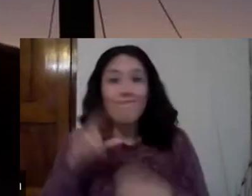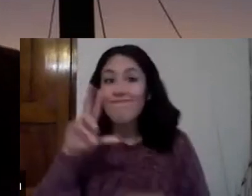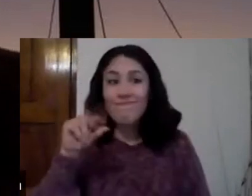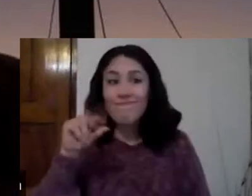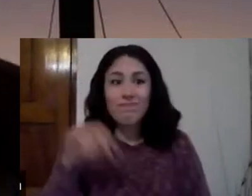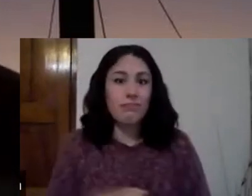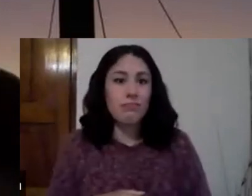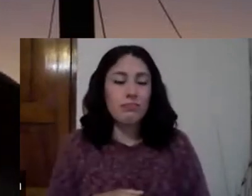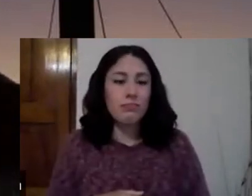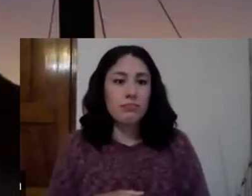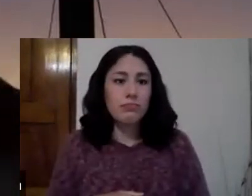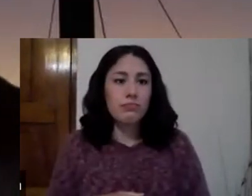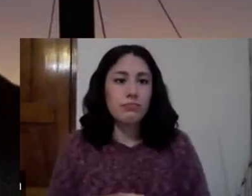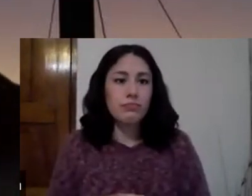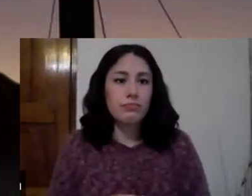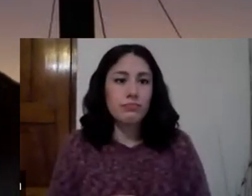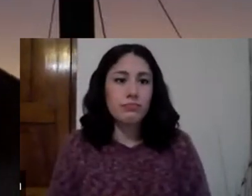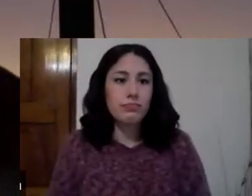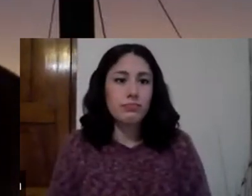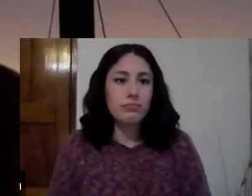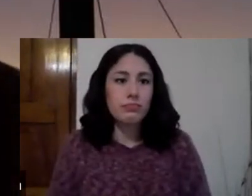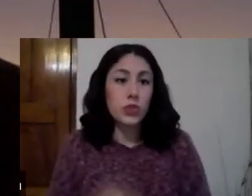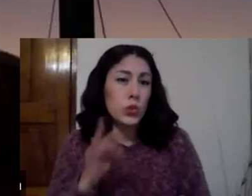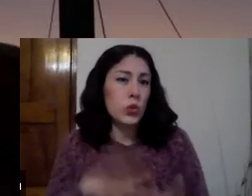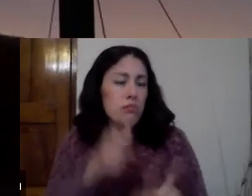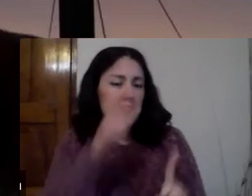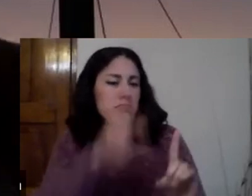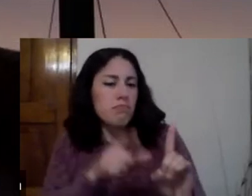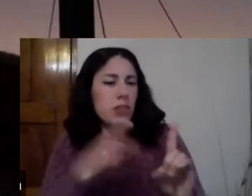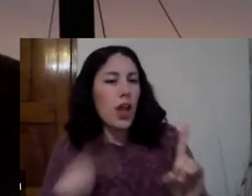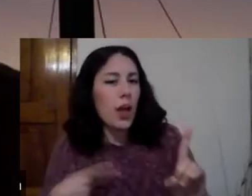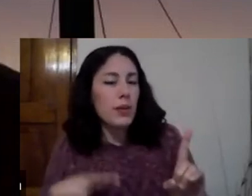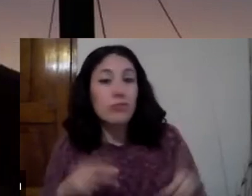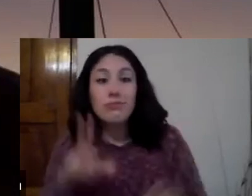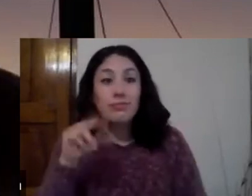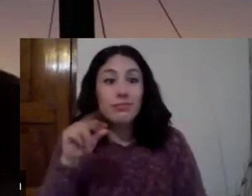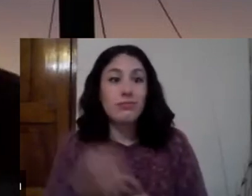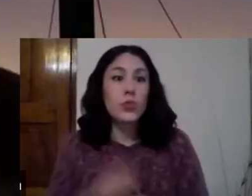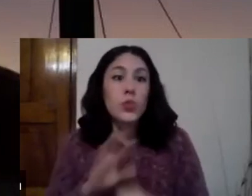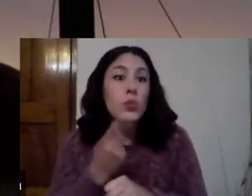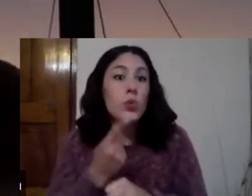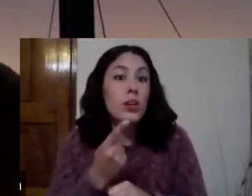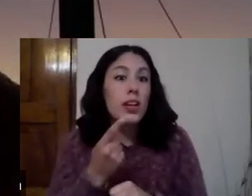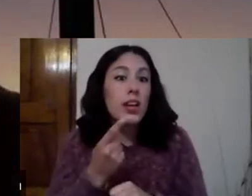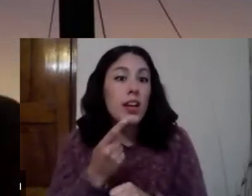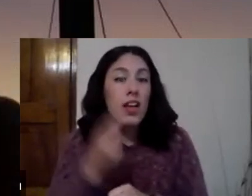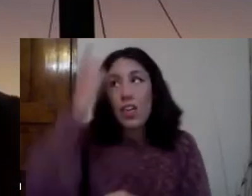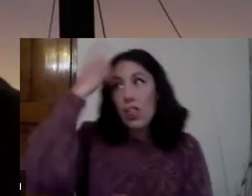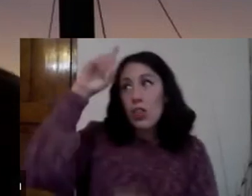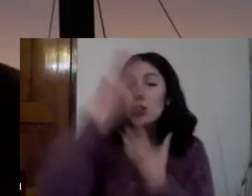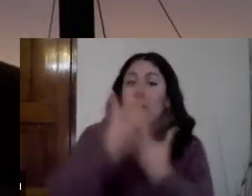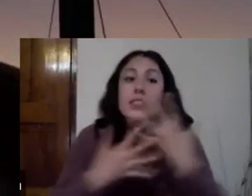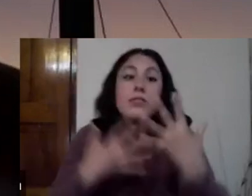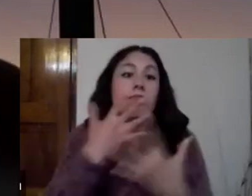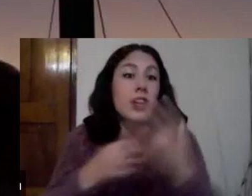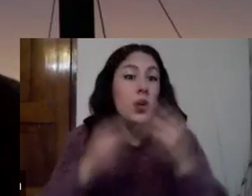una realidad dentro del universo. Porque Dios es el creador de todo el universo. Yo soy, ese